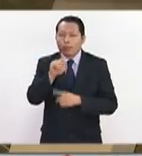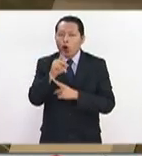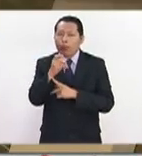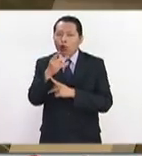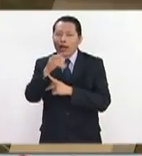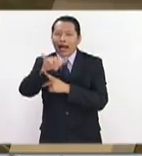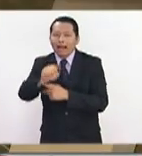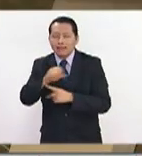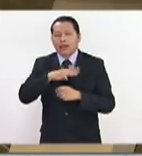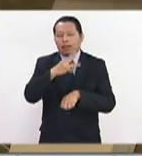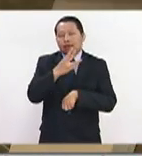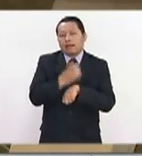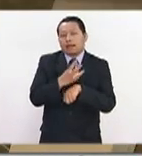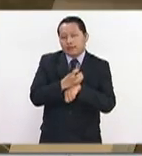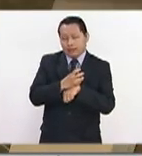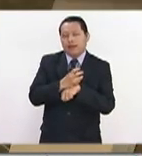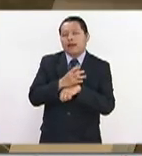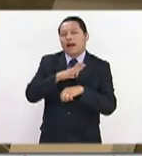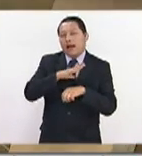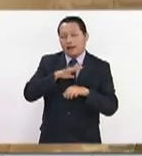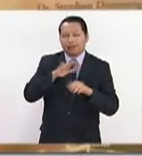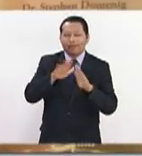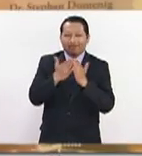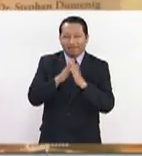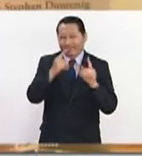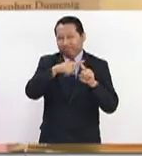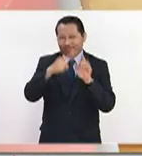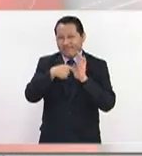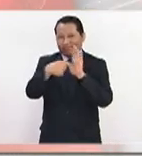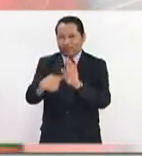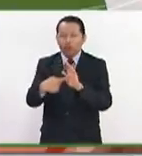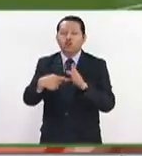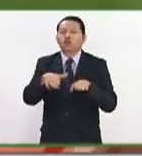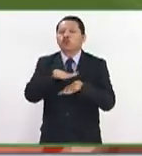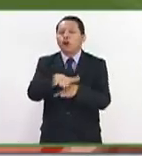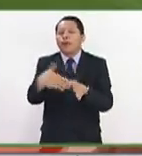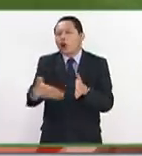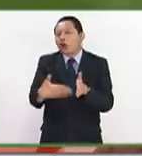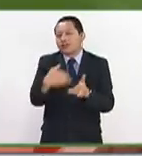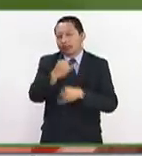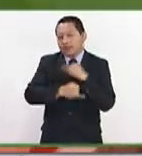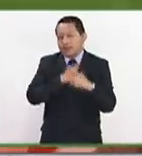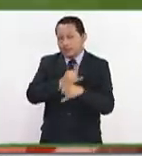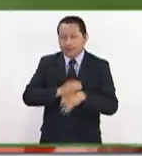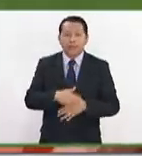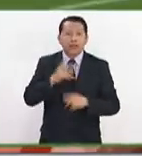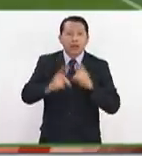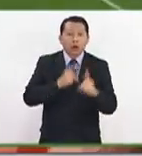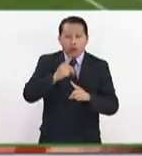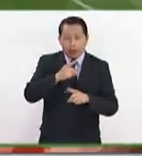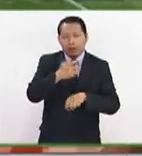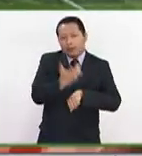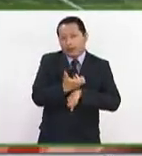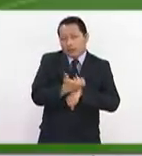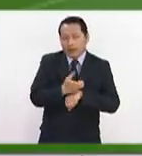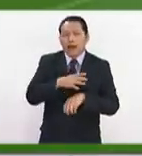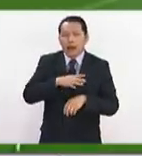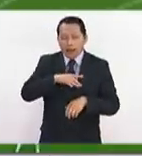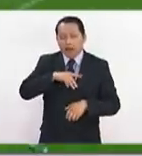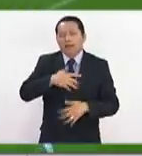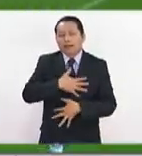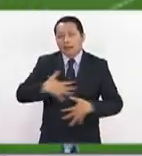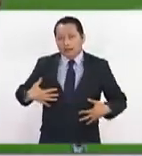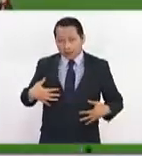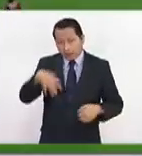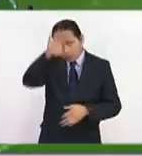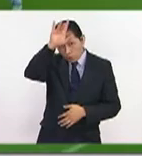realizó la tercera Feria del Libro de Cocina Tradicional. Y en los deportes, América enfrentará a Tigres y